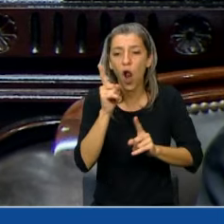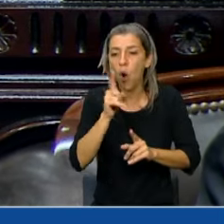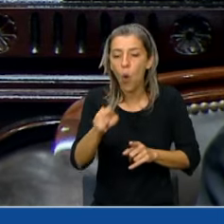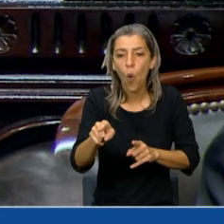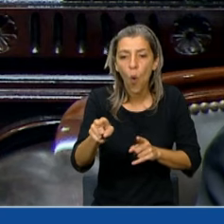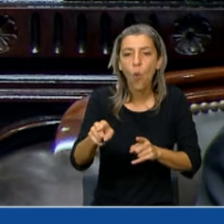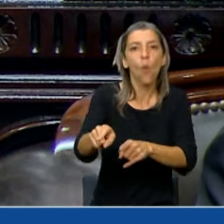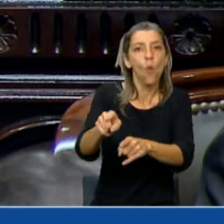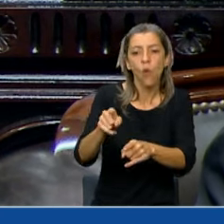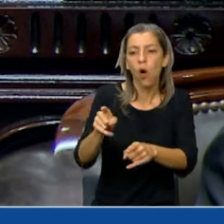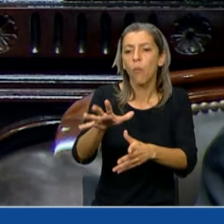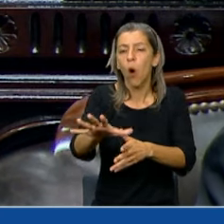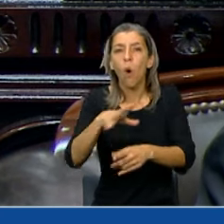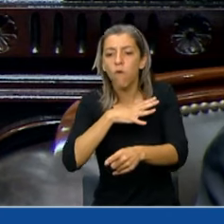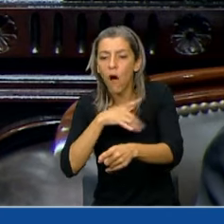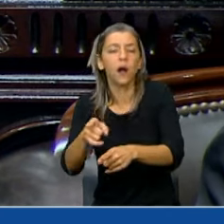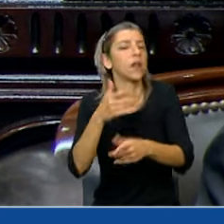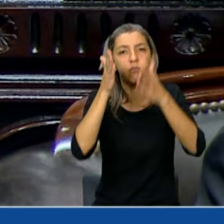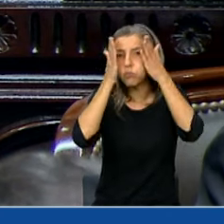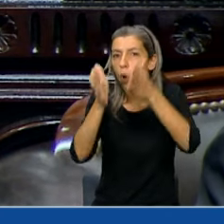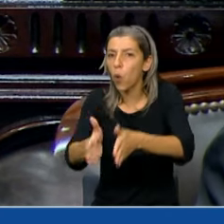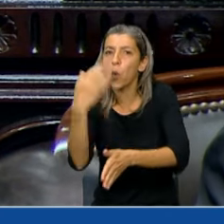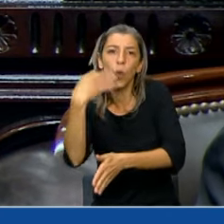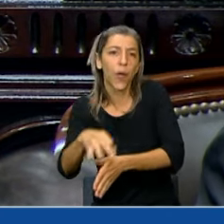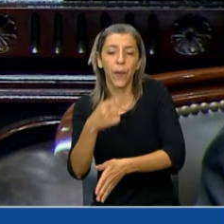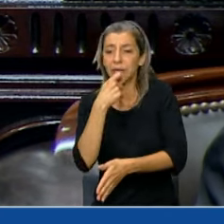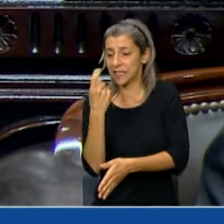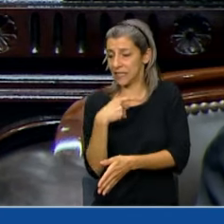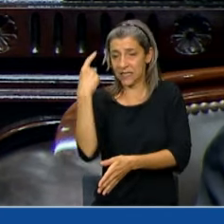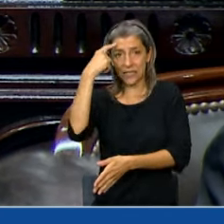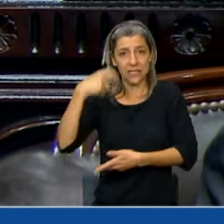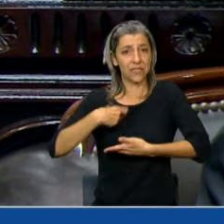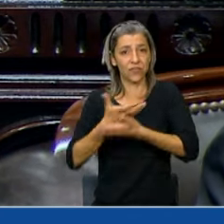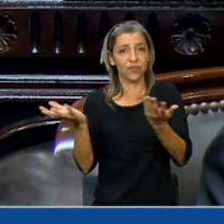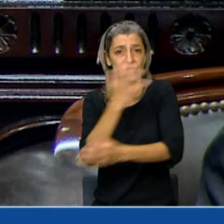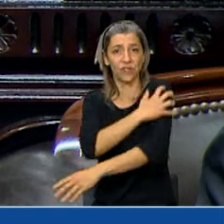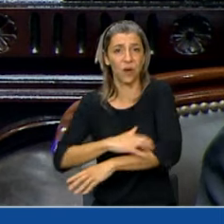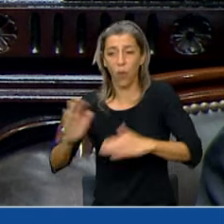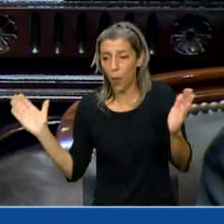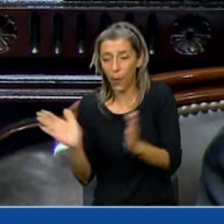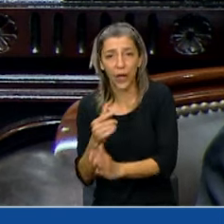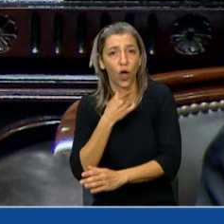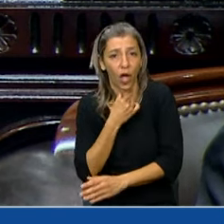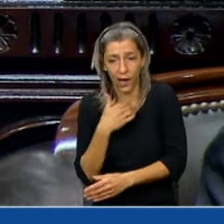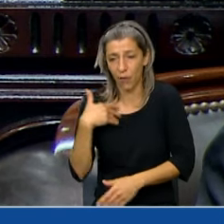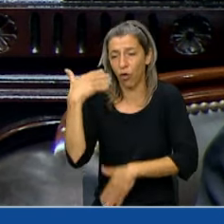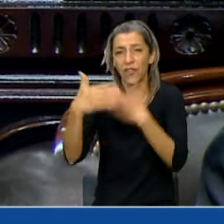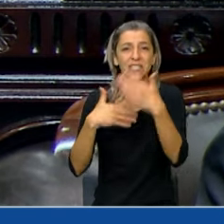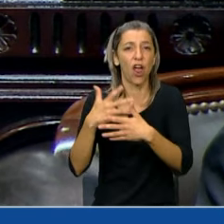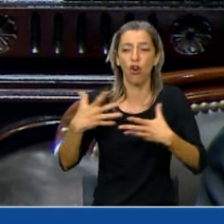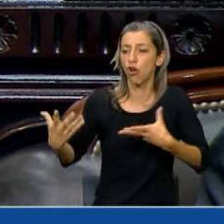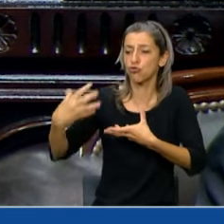losos sepamos la única manera de reducir la pobreza de lograr un desarrollo inclusivo una